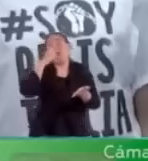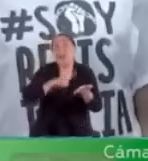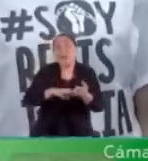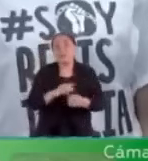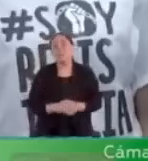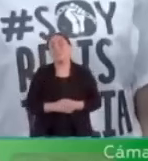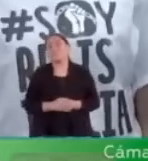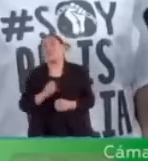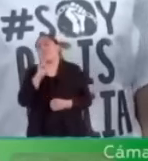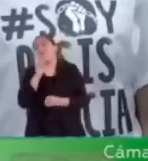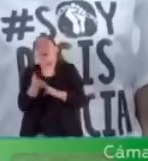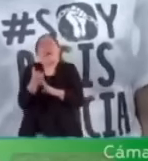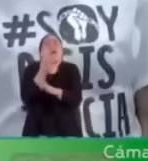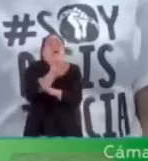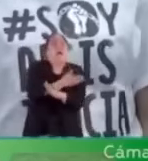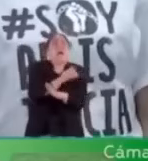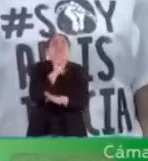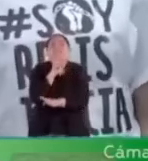hay que conocer la Constitución.